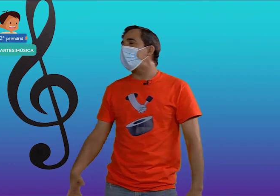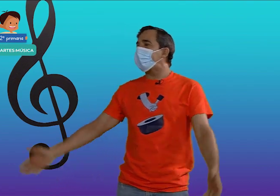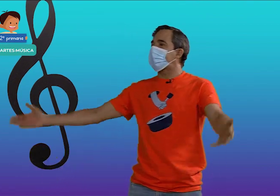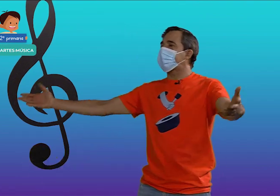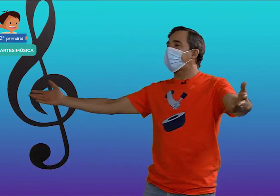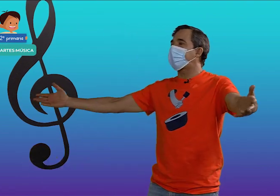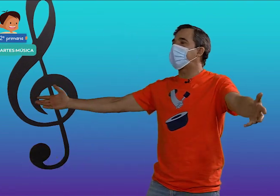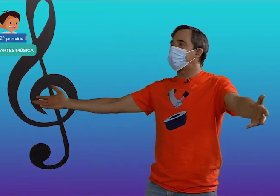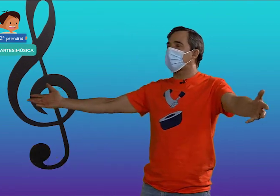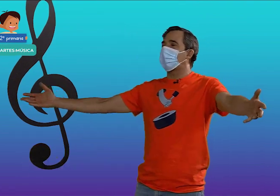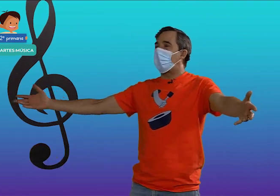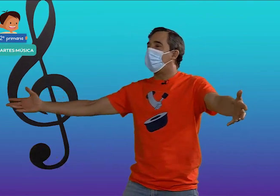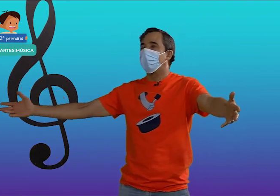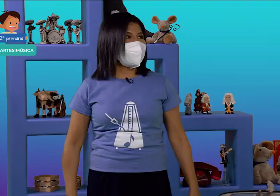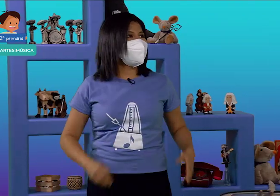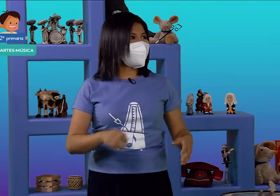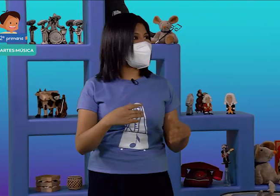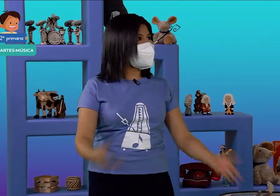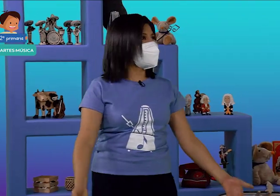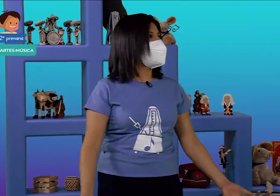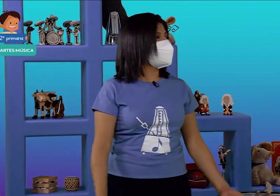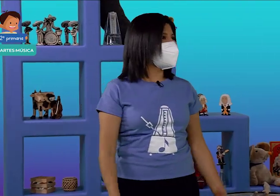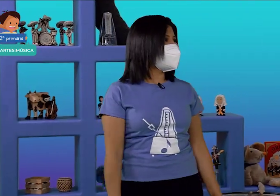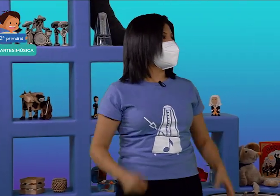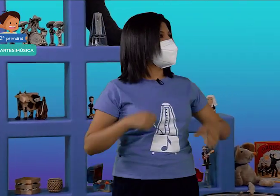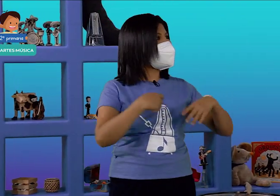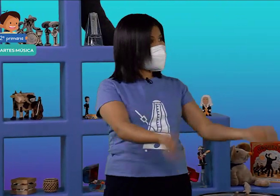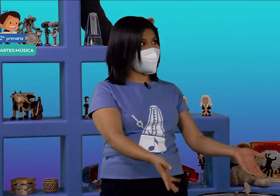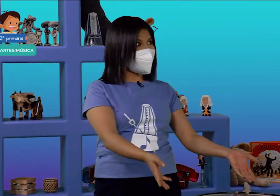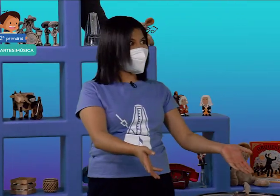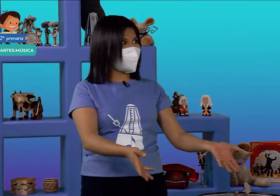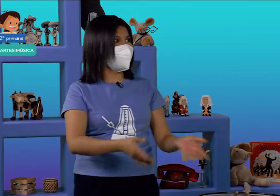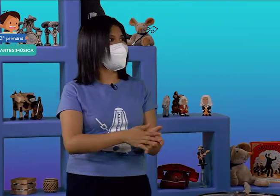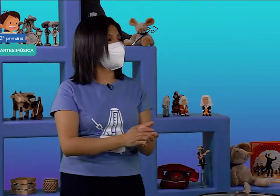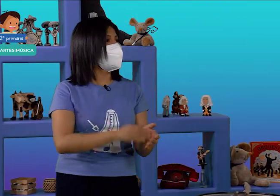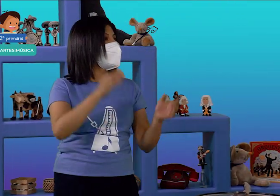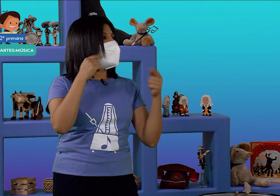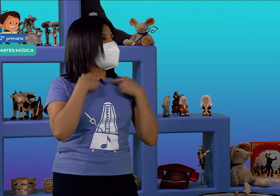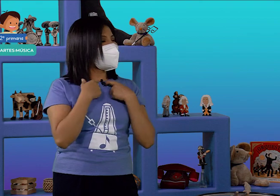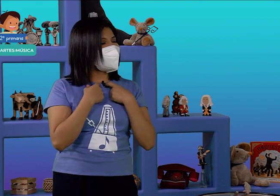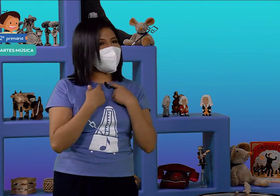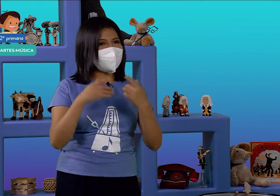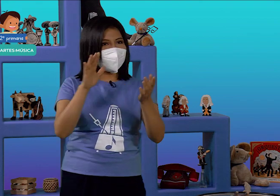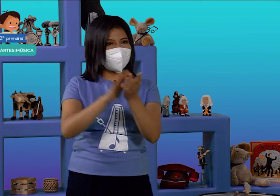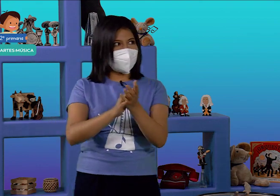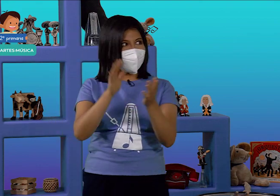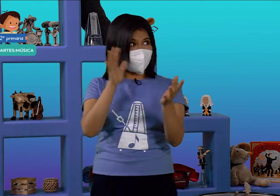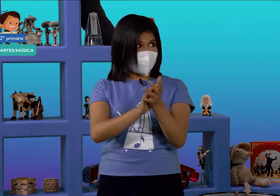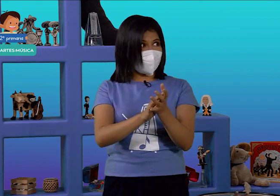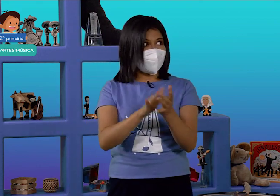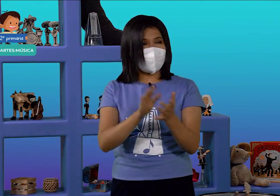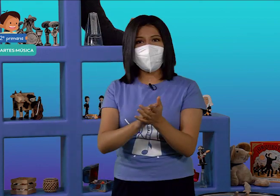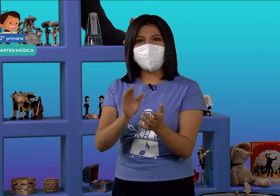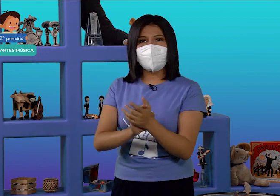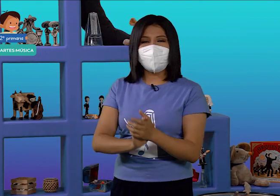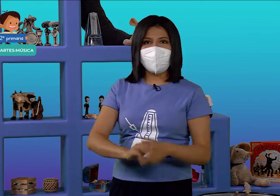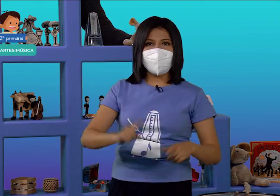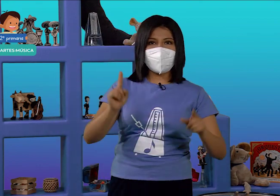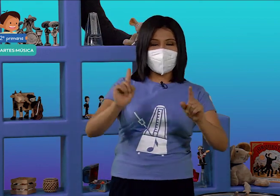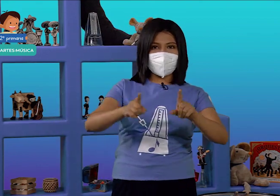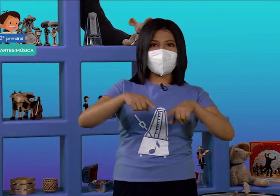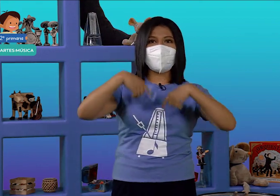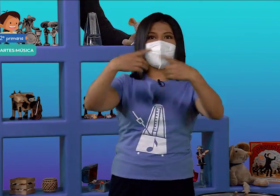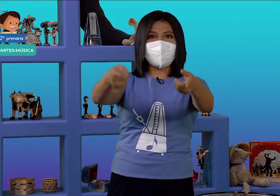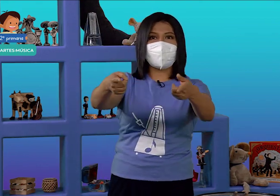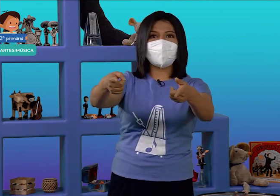Oye, me encanta hacer ritmos contigo, la verdad. A mí también. Oye, te quiero proponer otro ejercicio. A ver. Yo voy a tocar unos ritmos. Ajá.